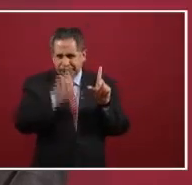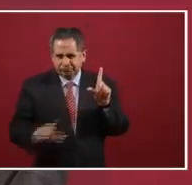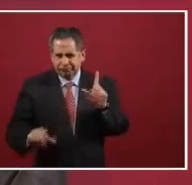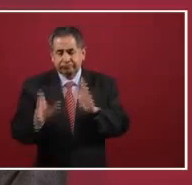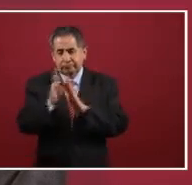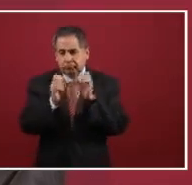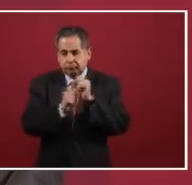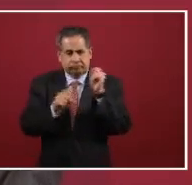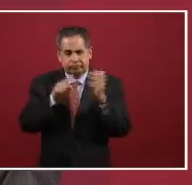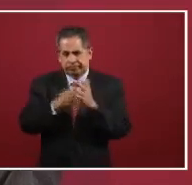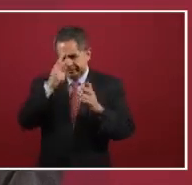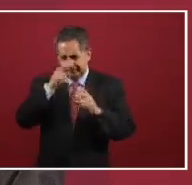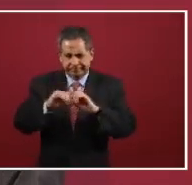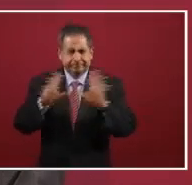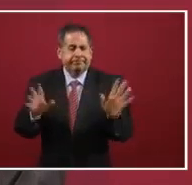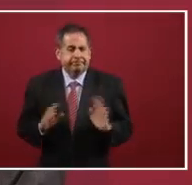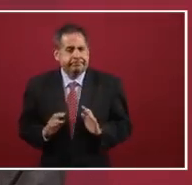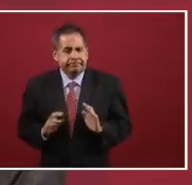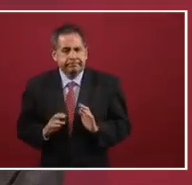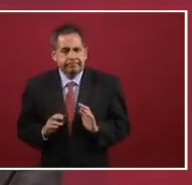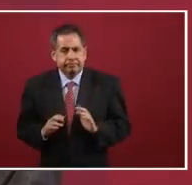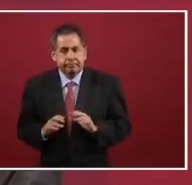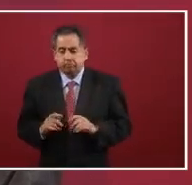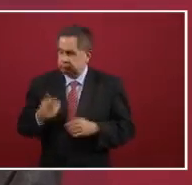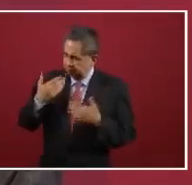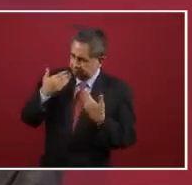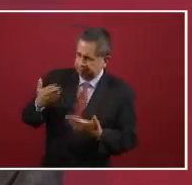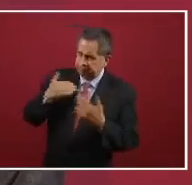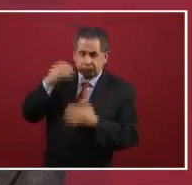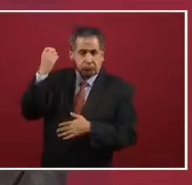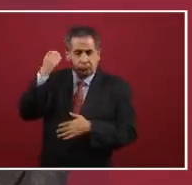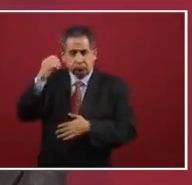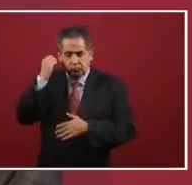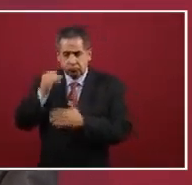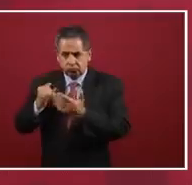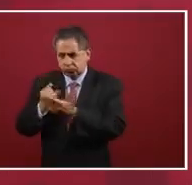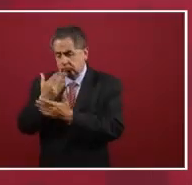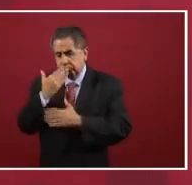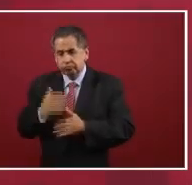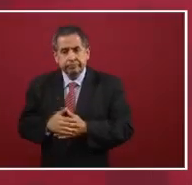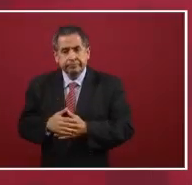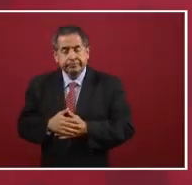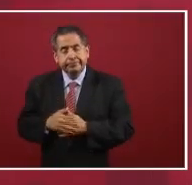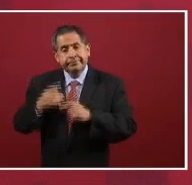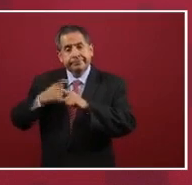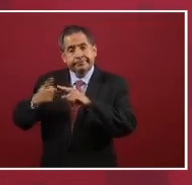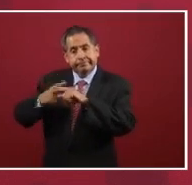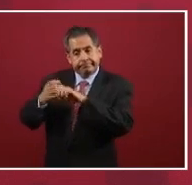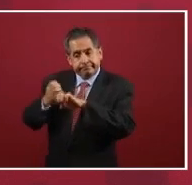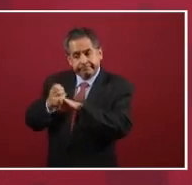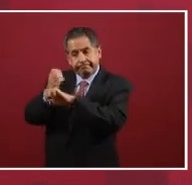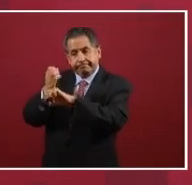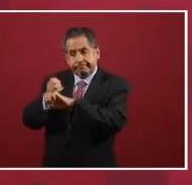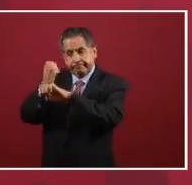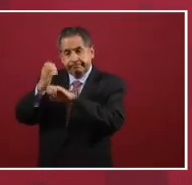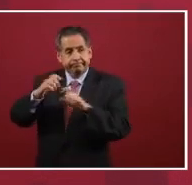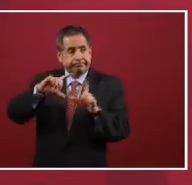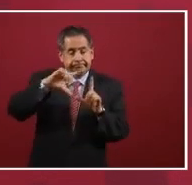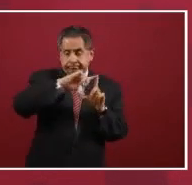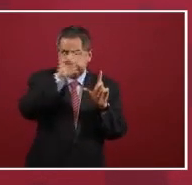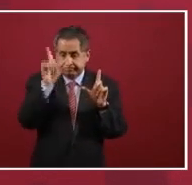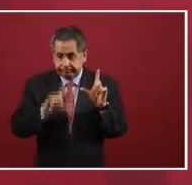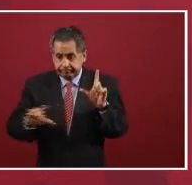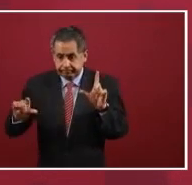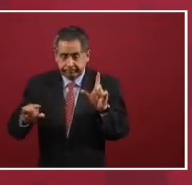de México. Celebro que Oaxaca tome esas decisiones y debo decir que los estados de la República en